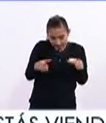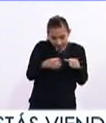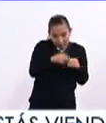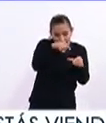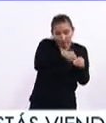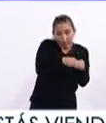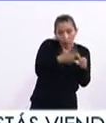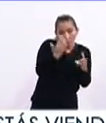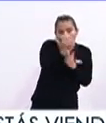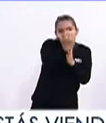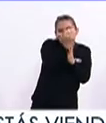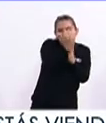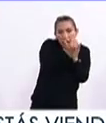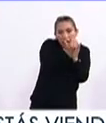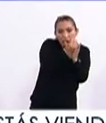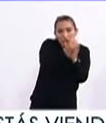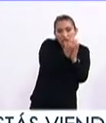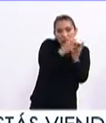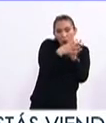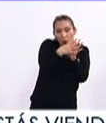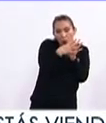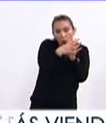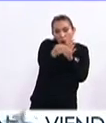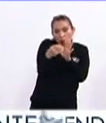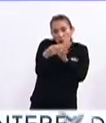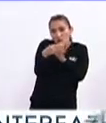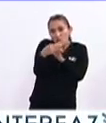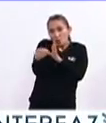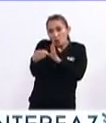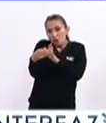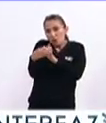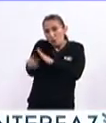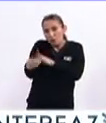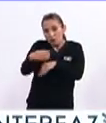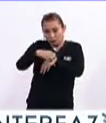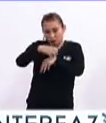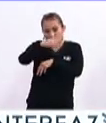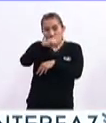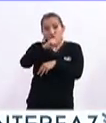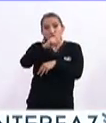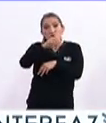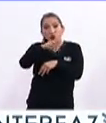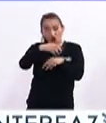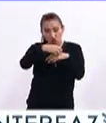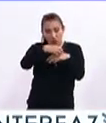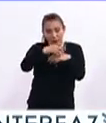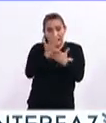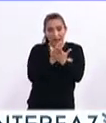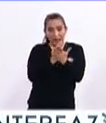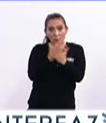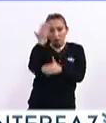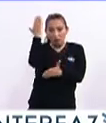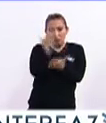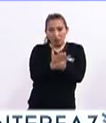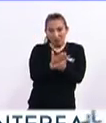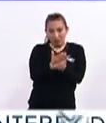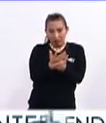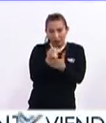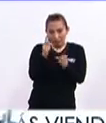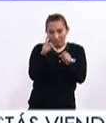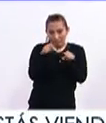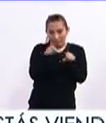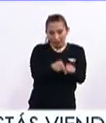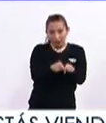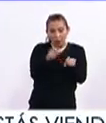parte inhiban la síntesis en el tumor e impidan